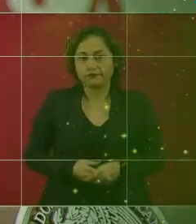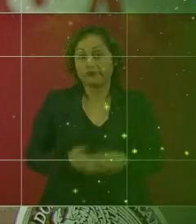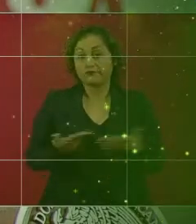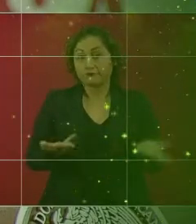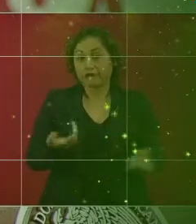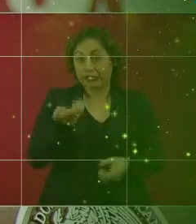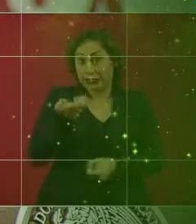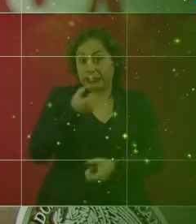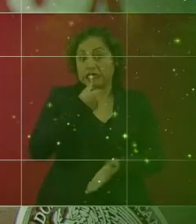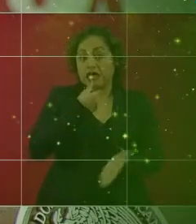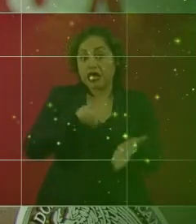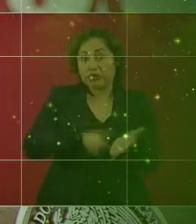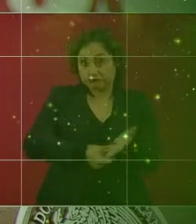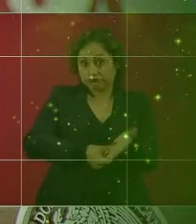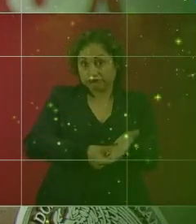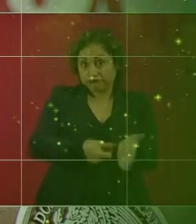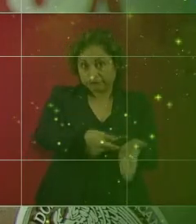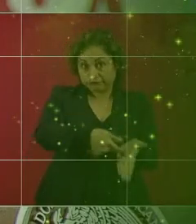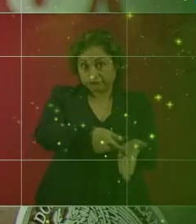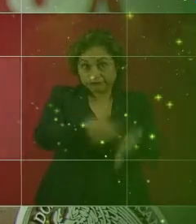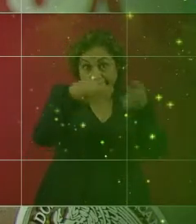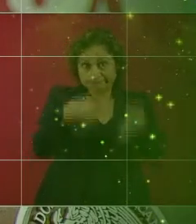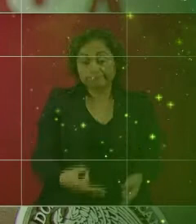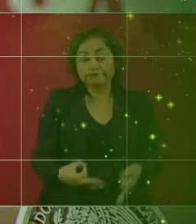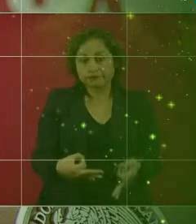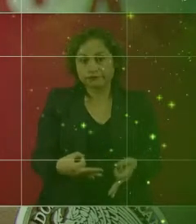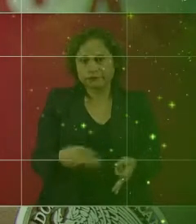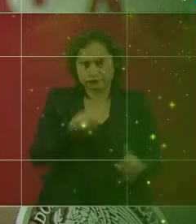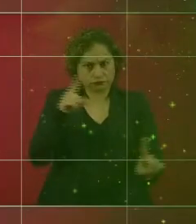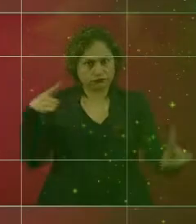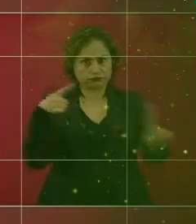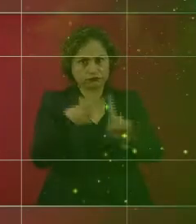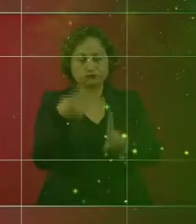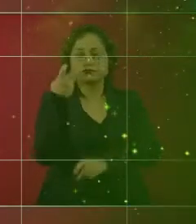decreto para ese propósito. Pero también,